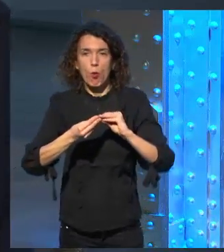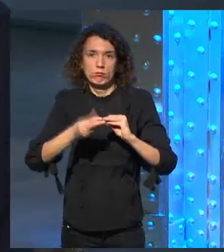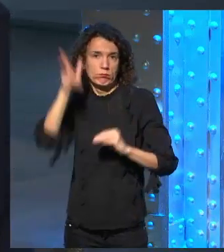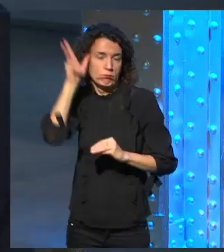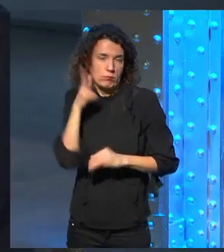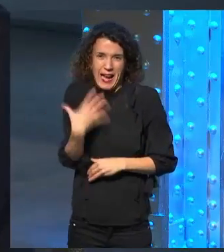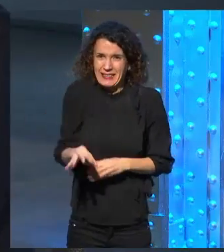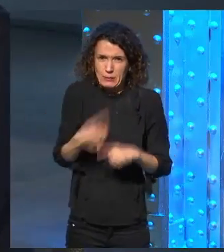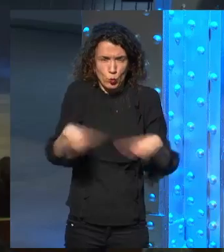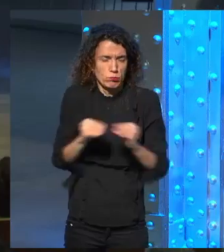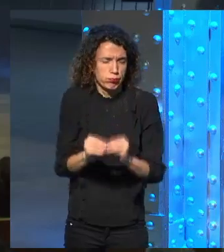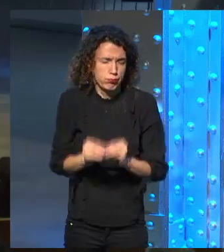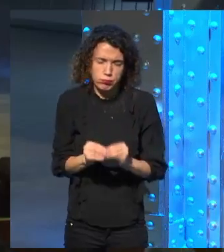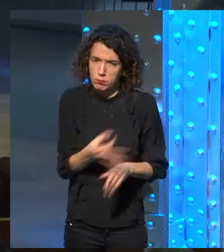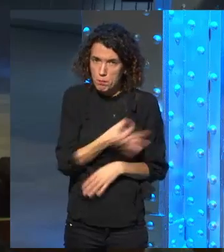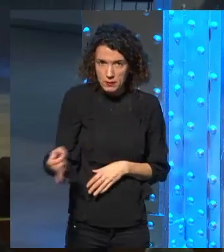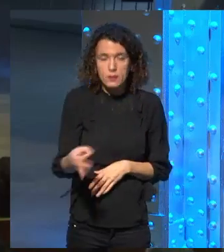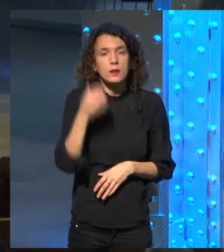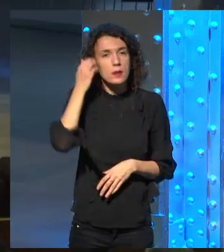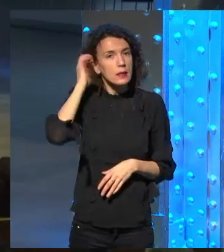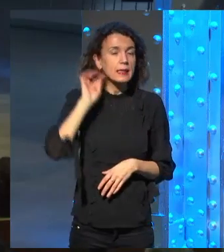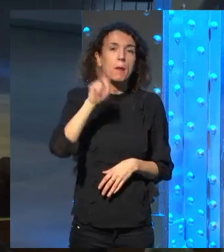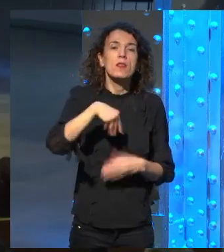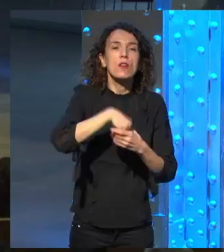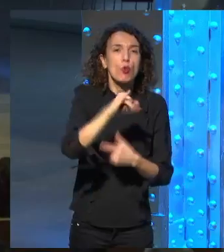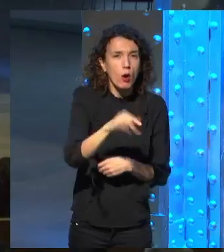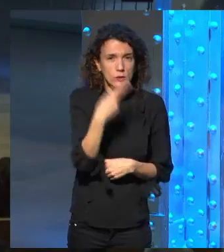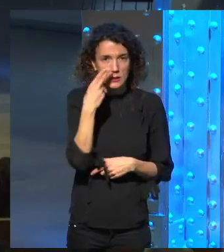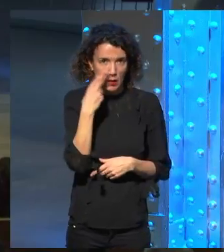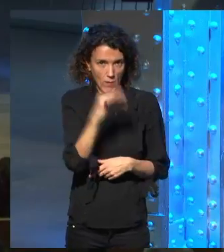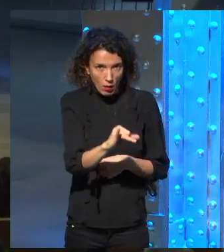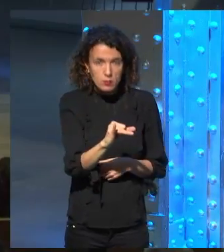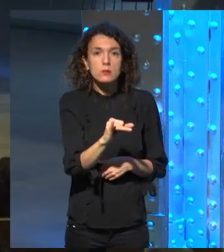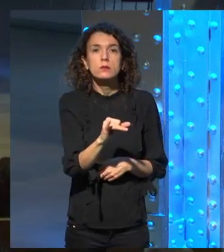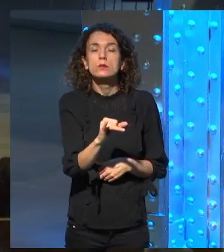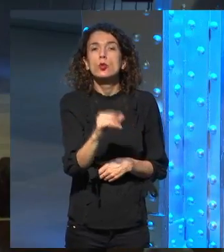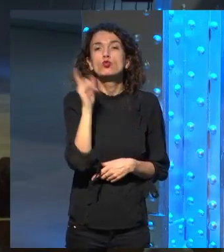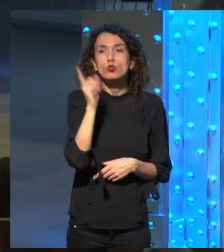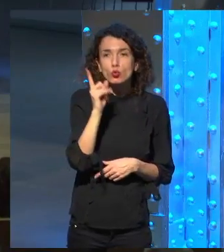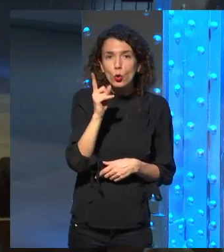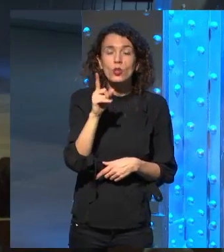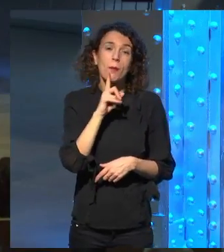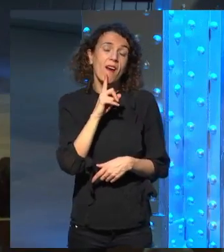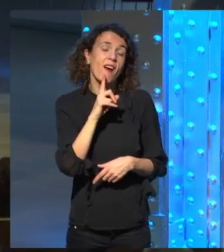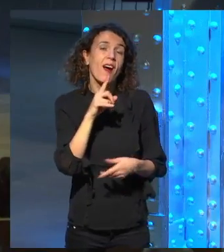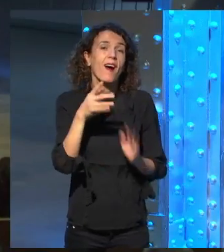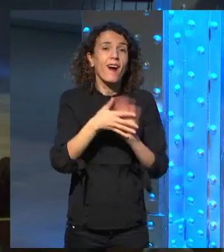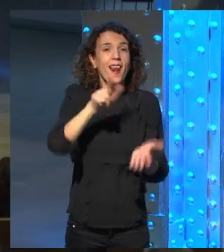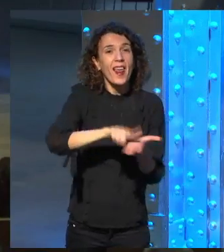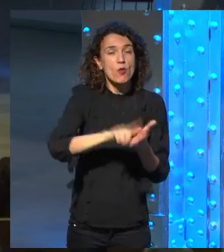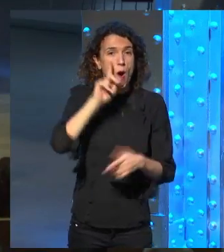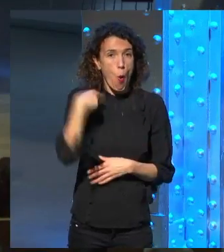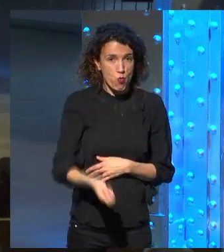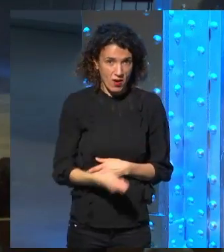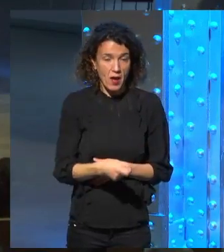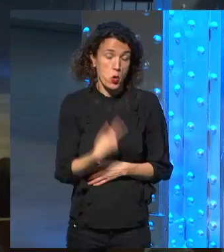maestra. Yo creo que aquí también hay un elemento muy, muy interesante. No soy un experto en la lengua húngara, no